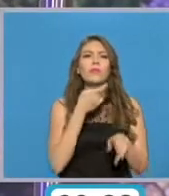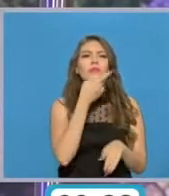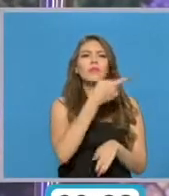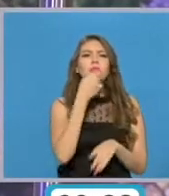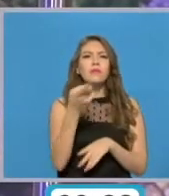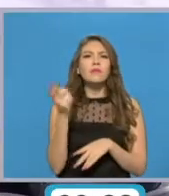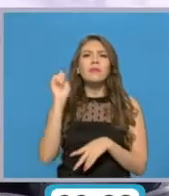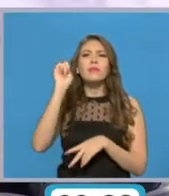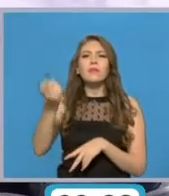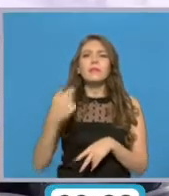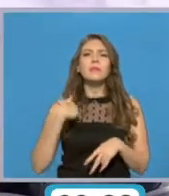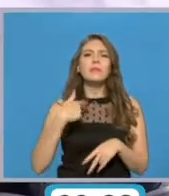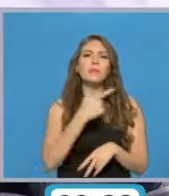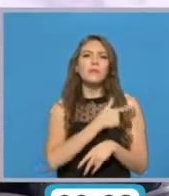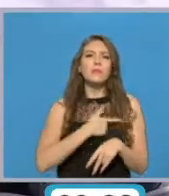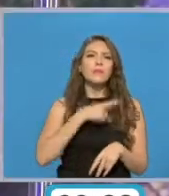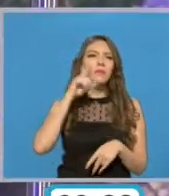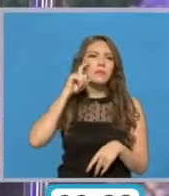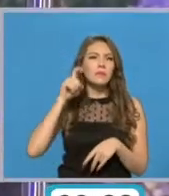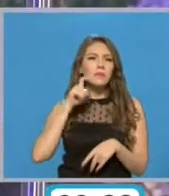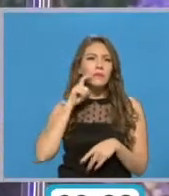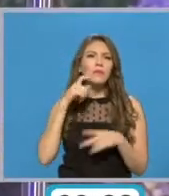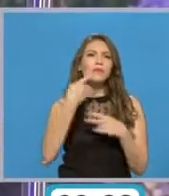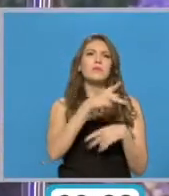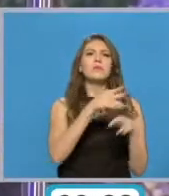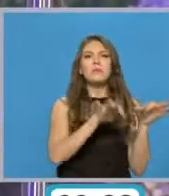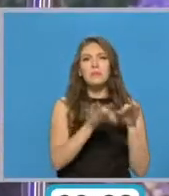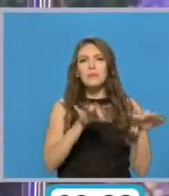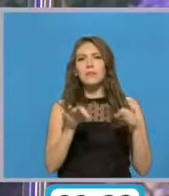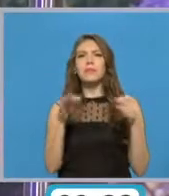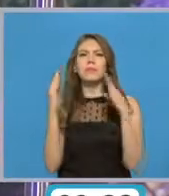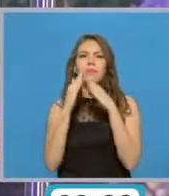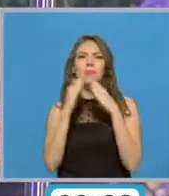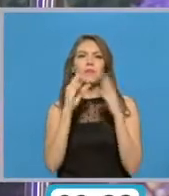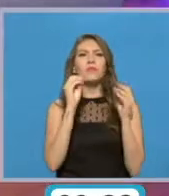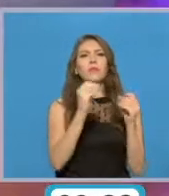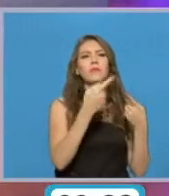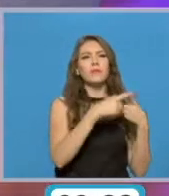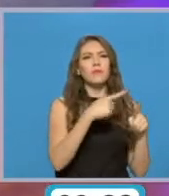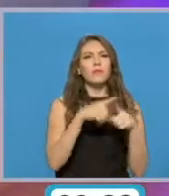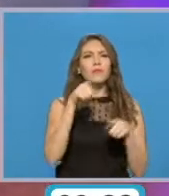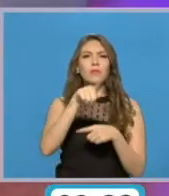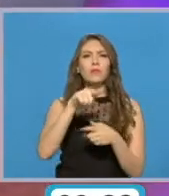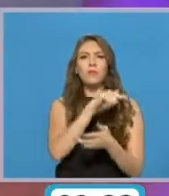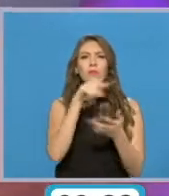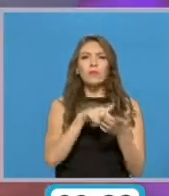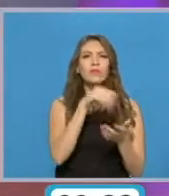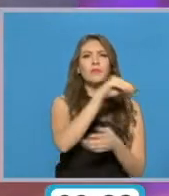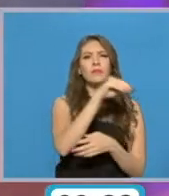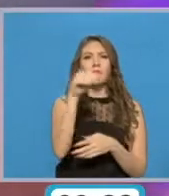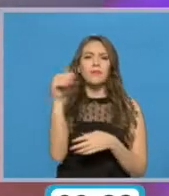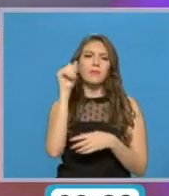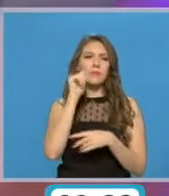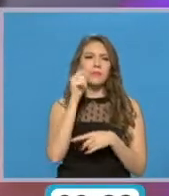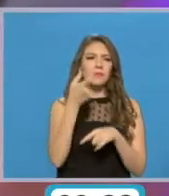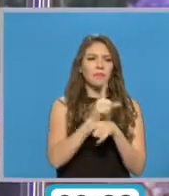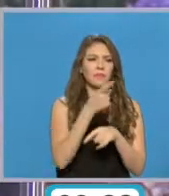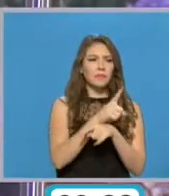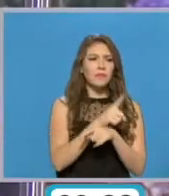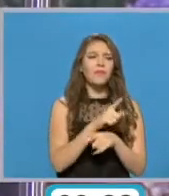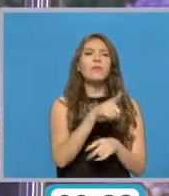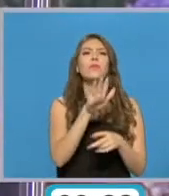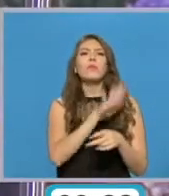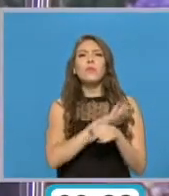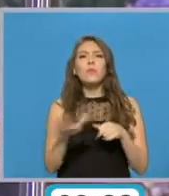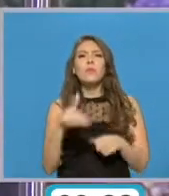expresar abiertamente en tu medio, ya sea en el trabajo, en tu casa o en todos los medios en donde tú te desarrollas cotidianamente, cuál es tu orientación